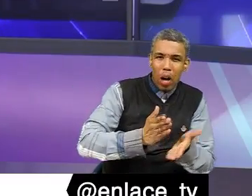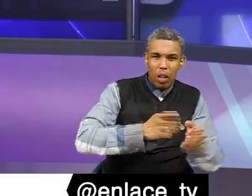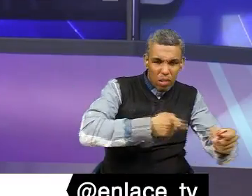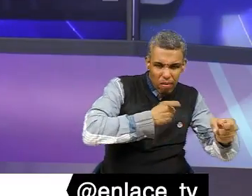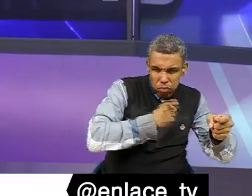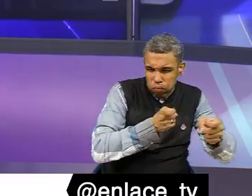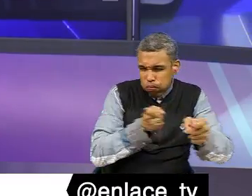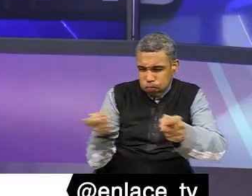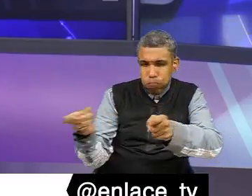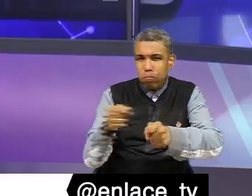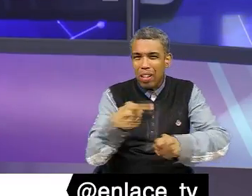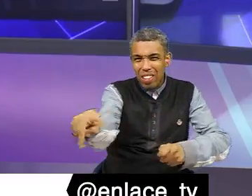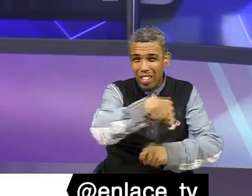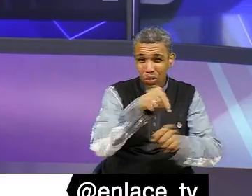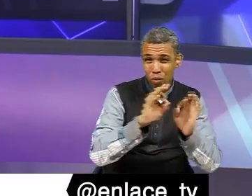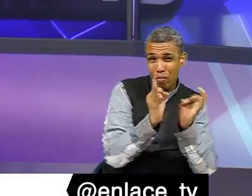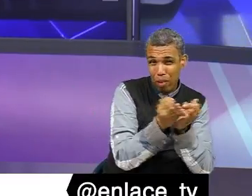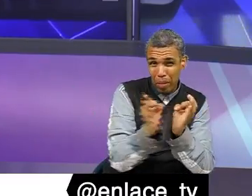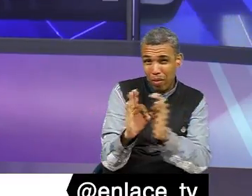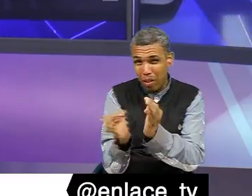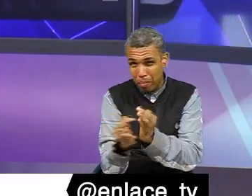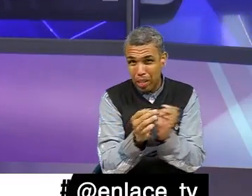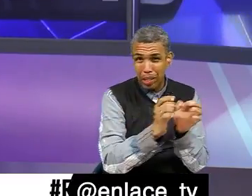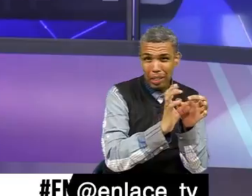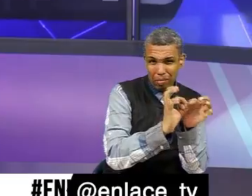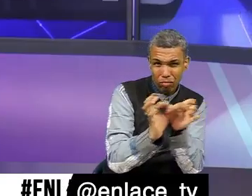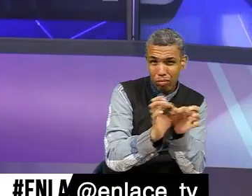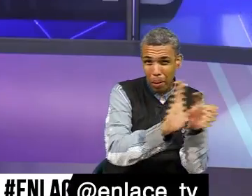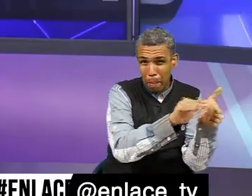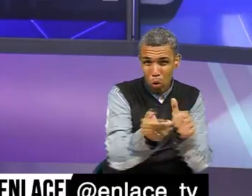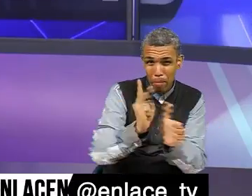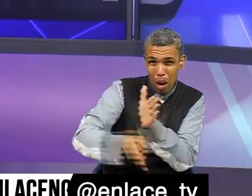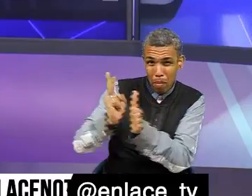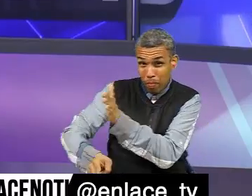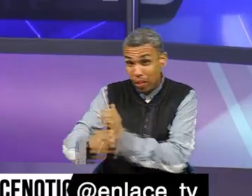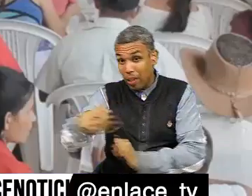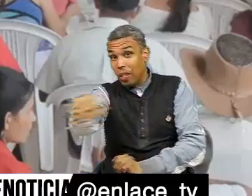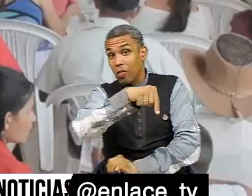serán 52 a entregar en el vecino municipio santandereano.